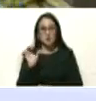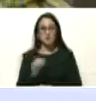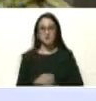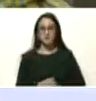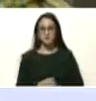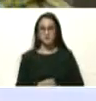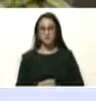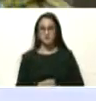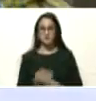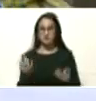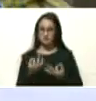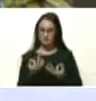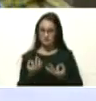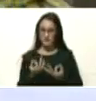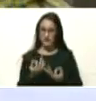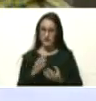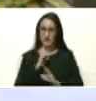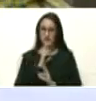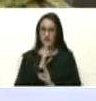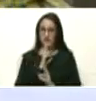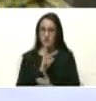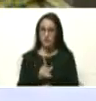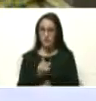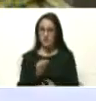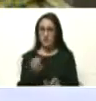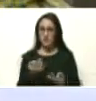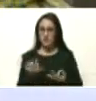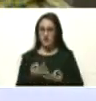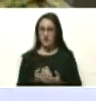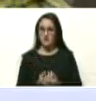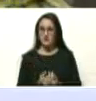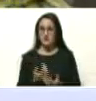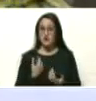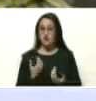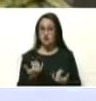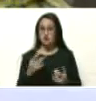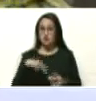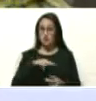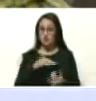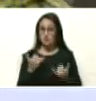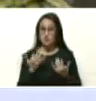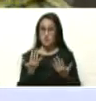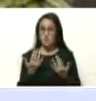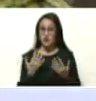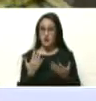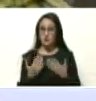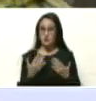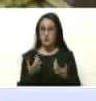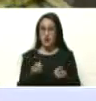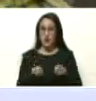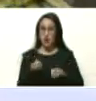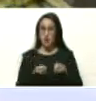términos reales. Y ya comenzamos a tocar con nuestras manos esa